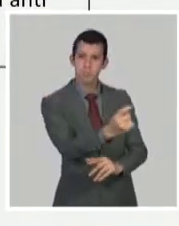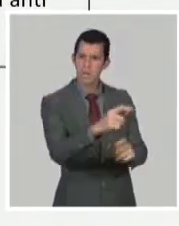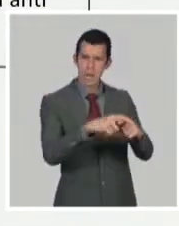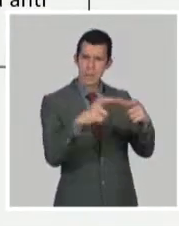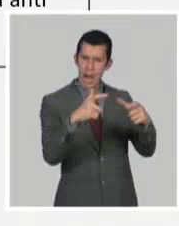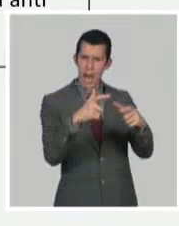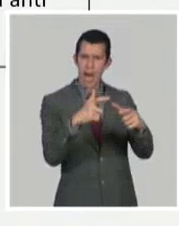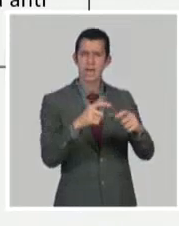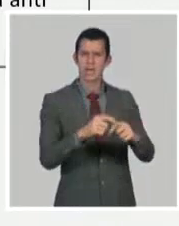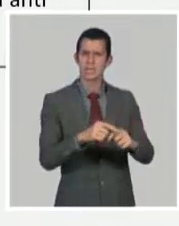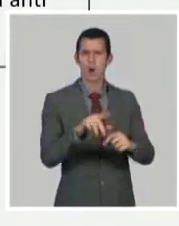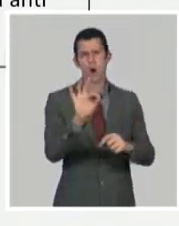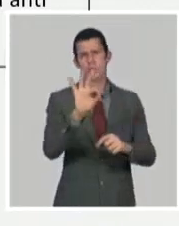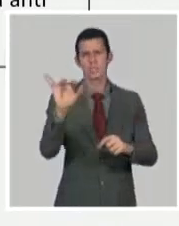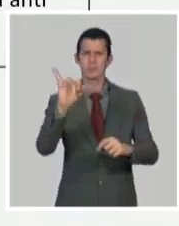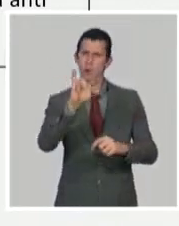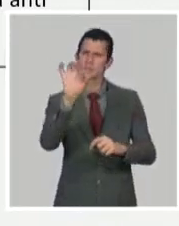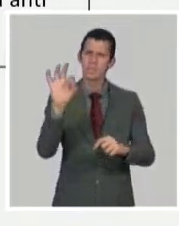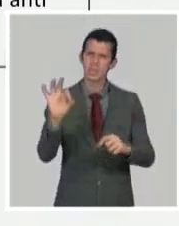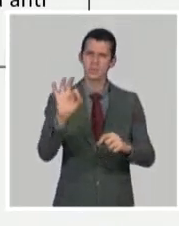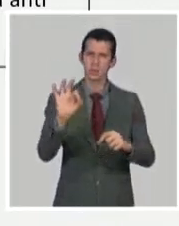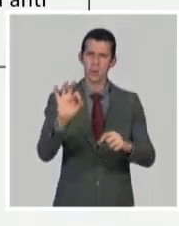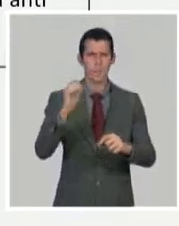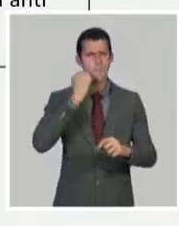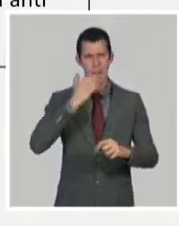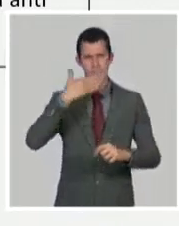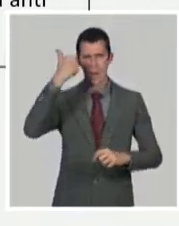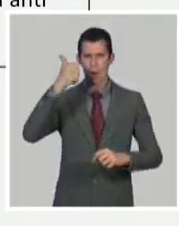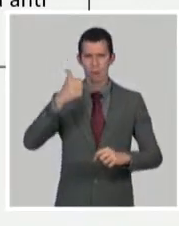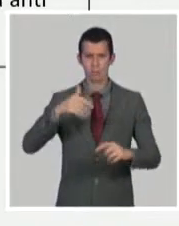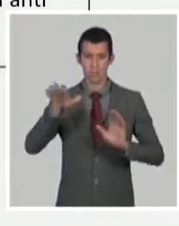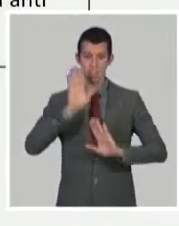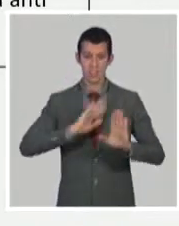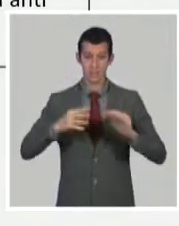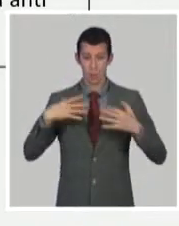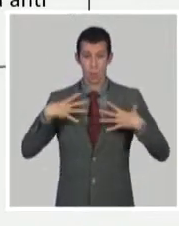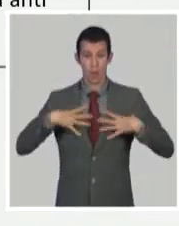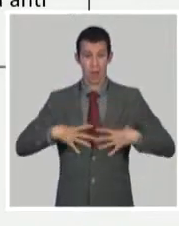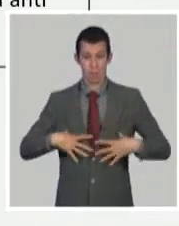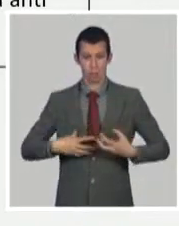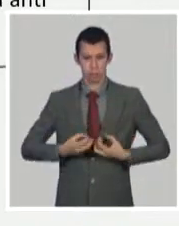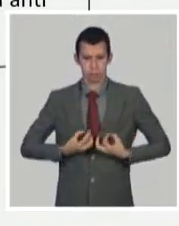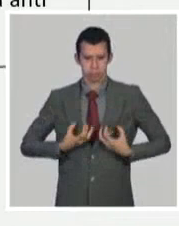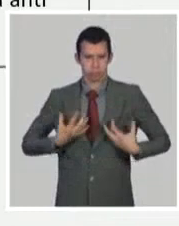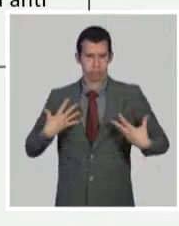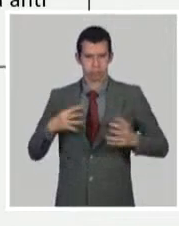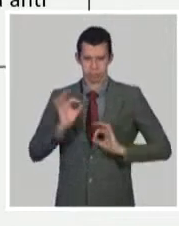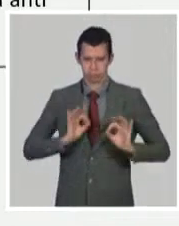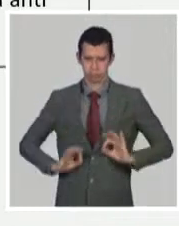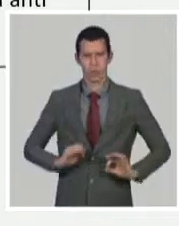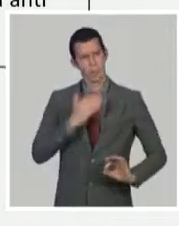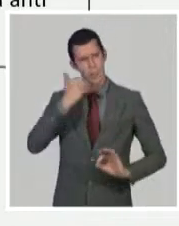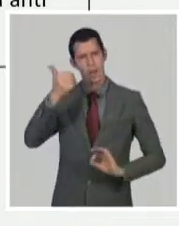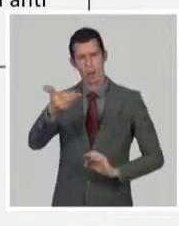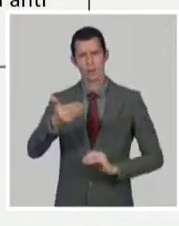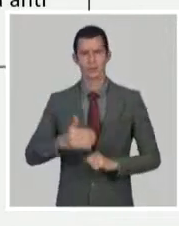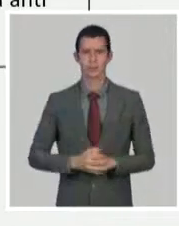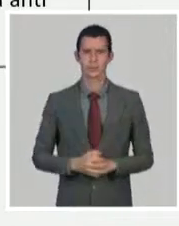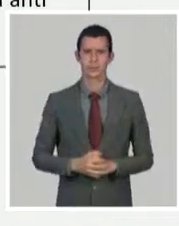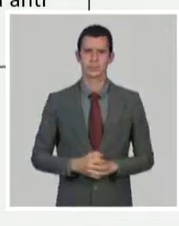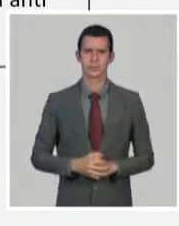tuvieron 4 veces por encima los valores de IgG que se indujeron con respecto a su